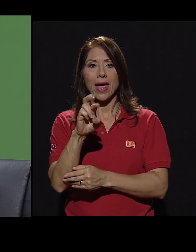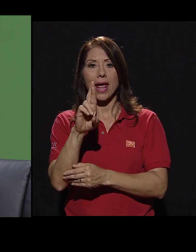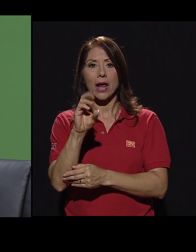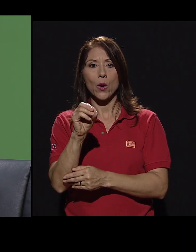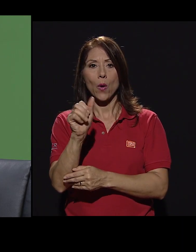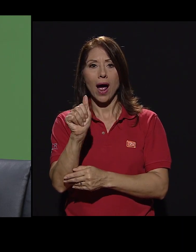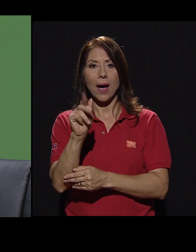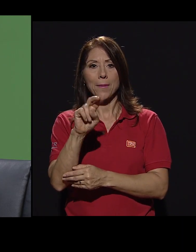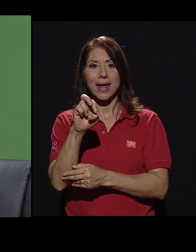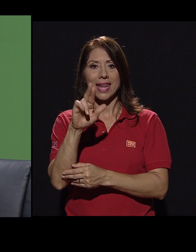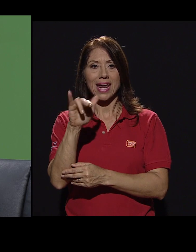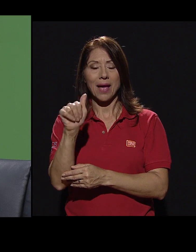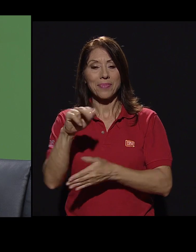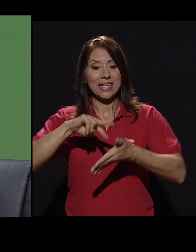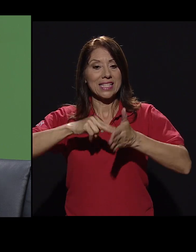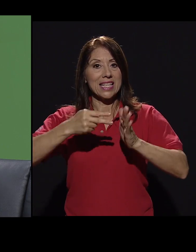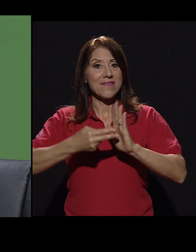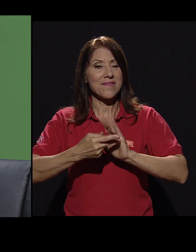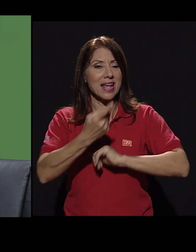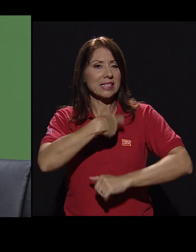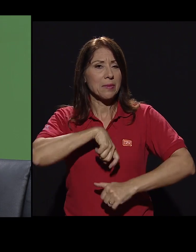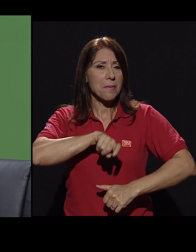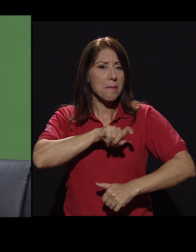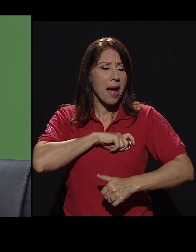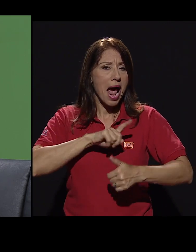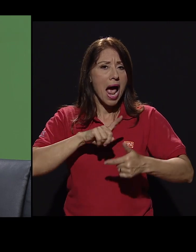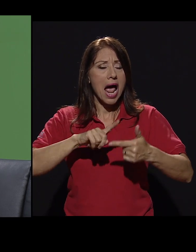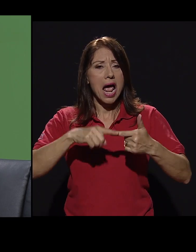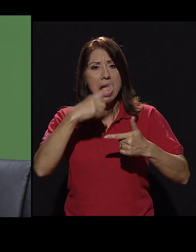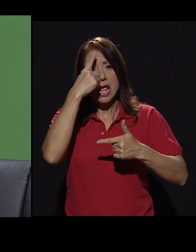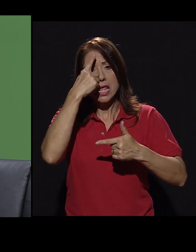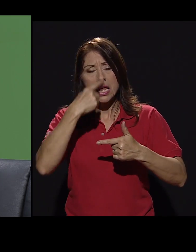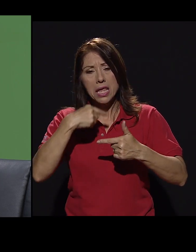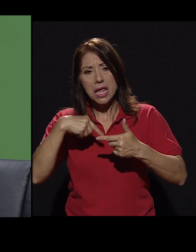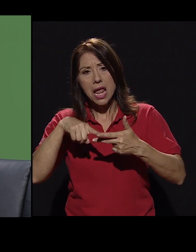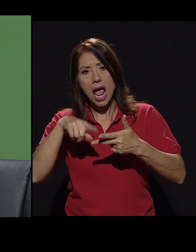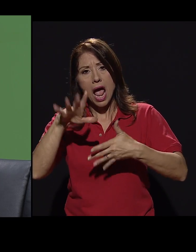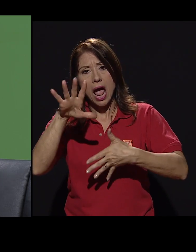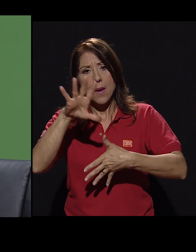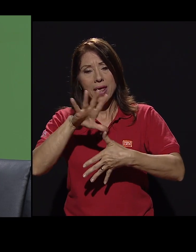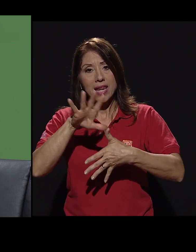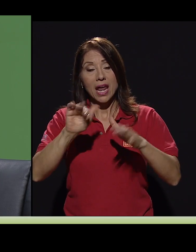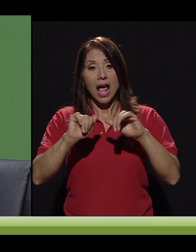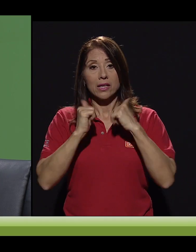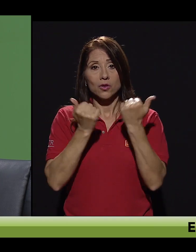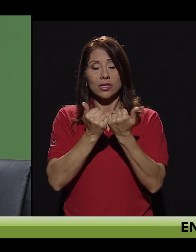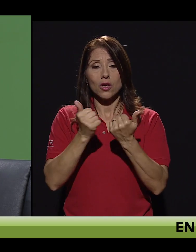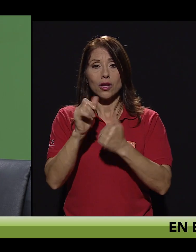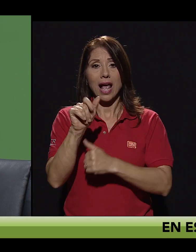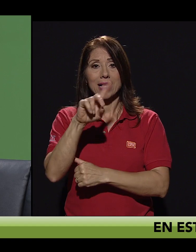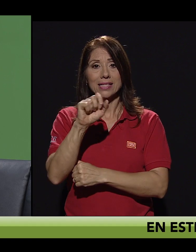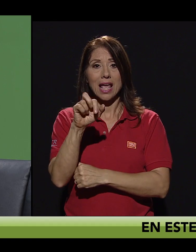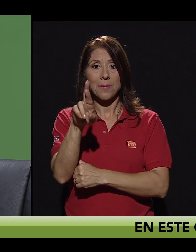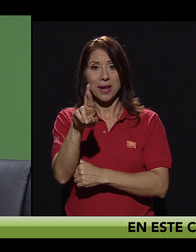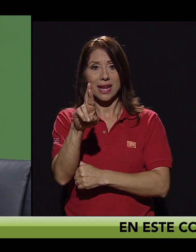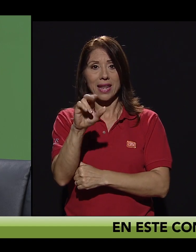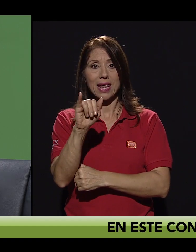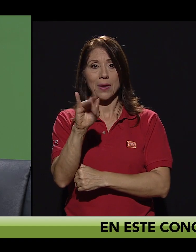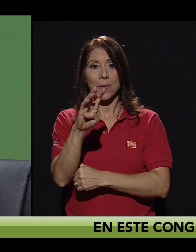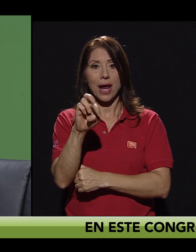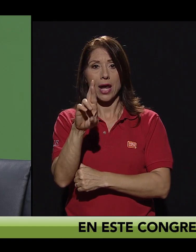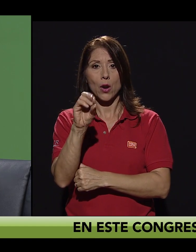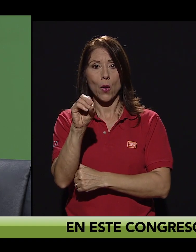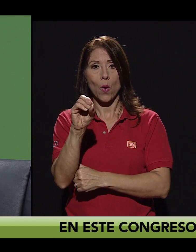Tanto de España Y le puedo contar Todos los países de América Nos vamos a reunir A asociaciones Alzheimer Que es Alzheimer